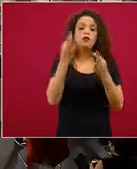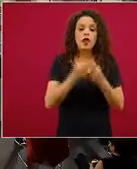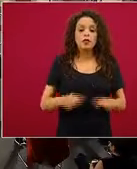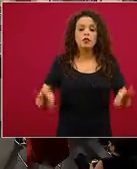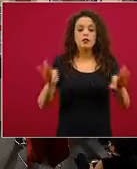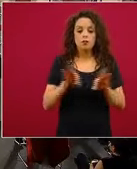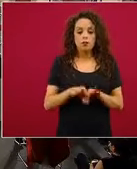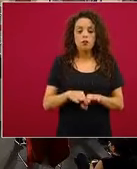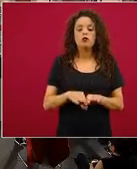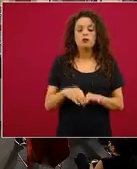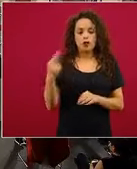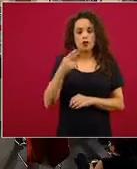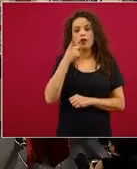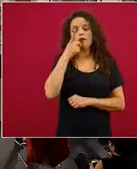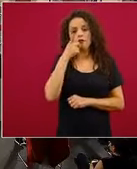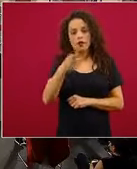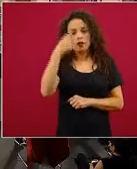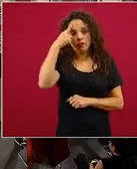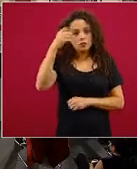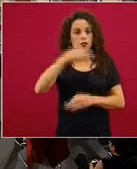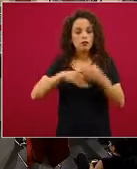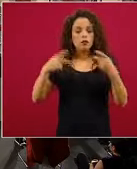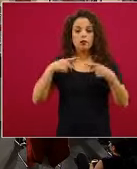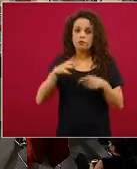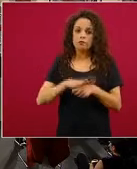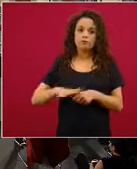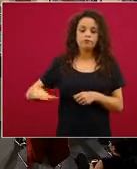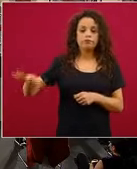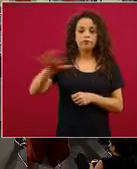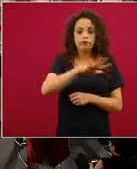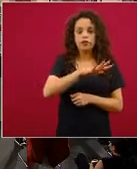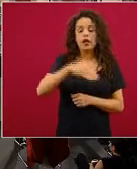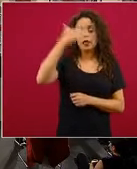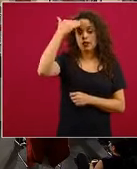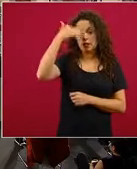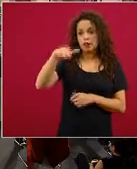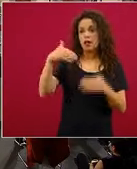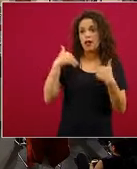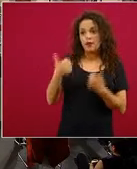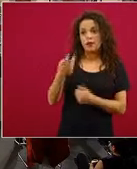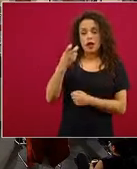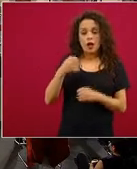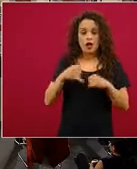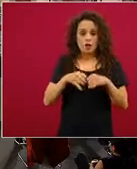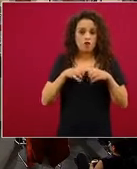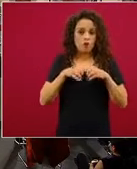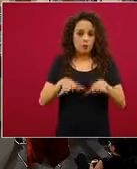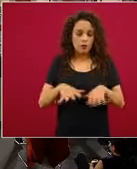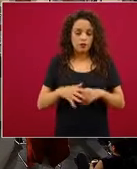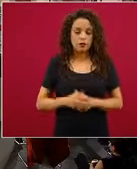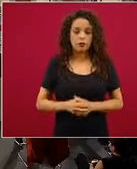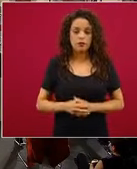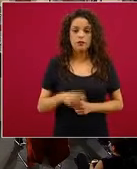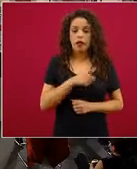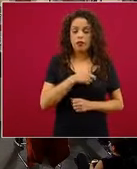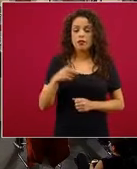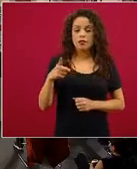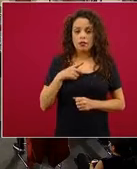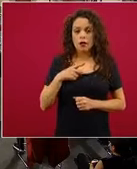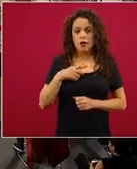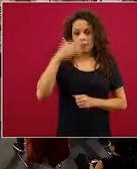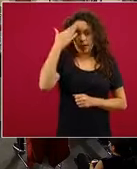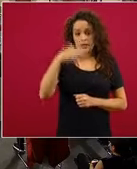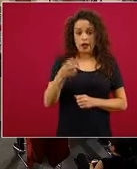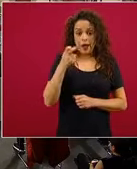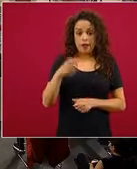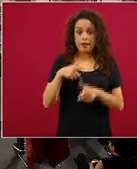uno, resaltarlo para que la población en su momento considere esta información y sepa que esta tendencia no ha